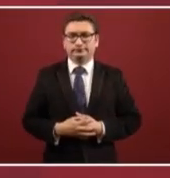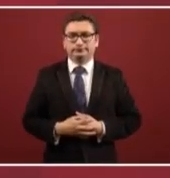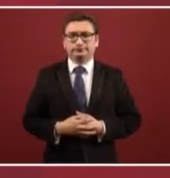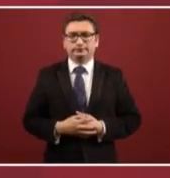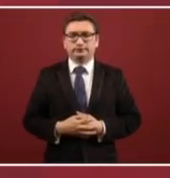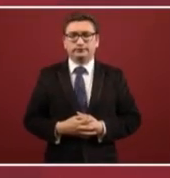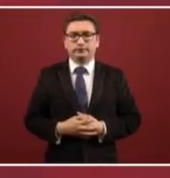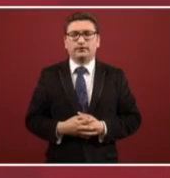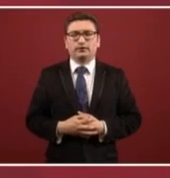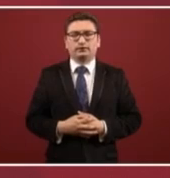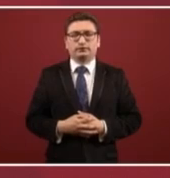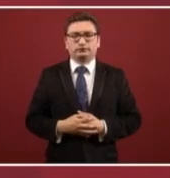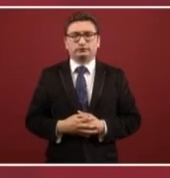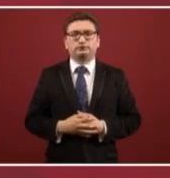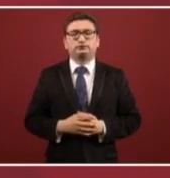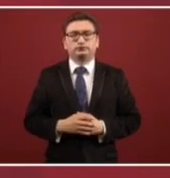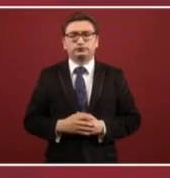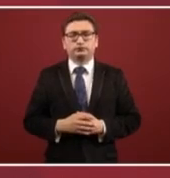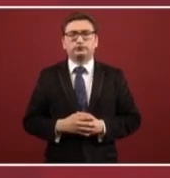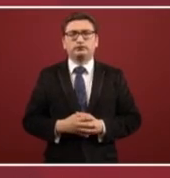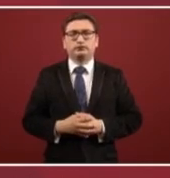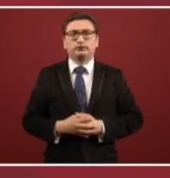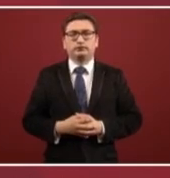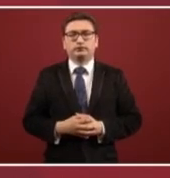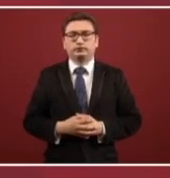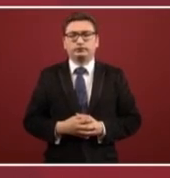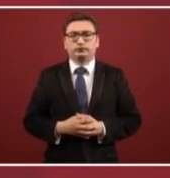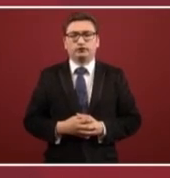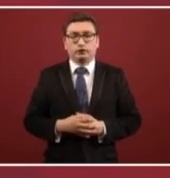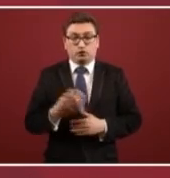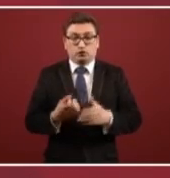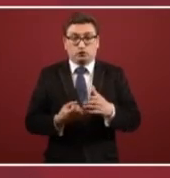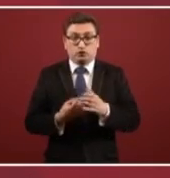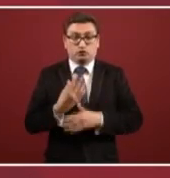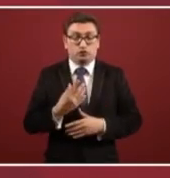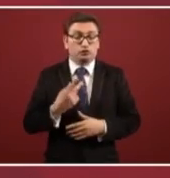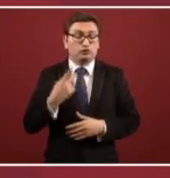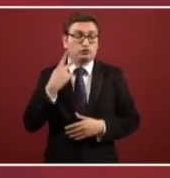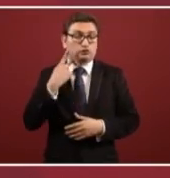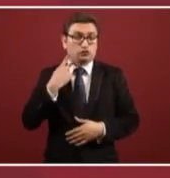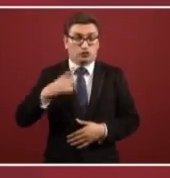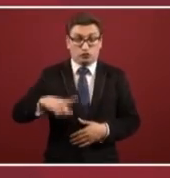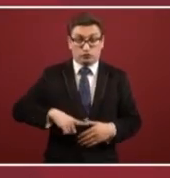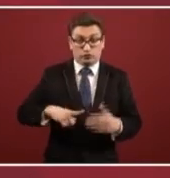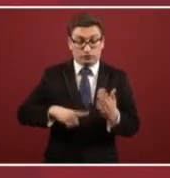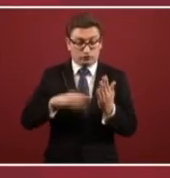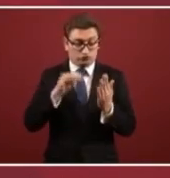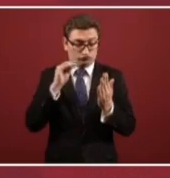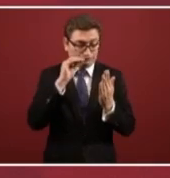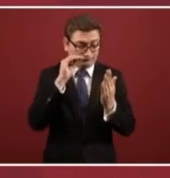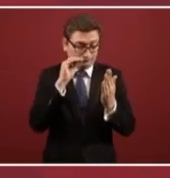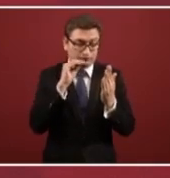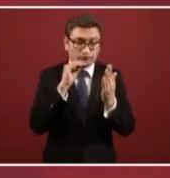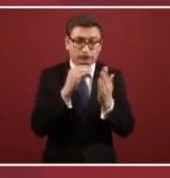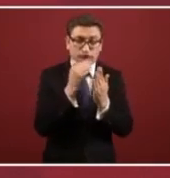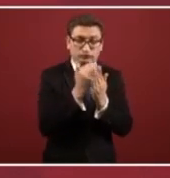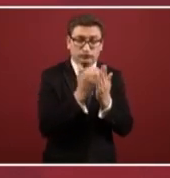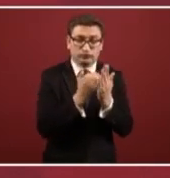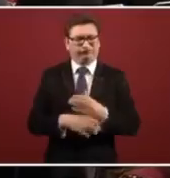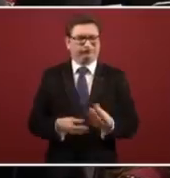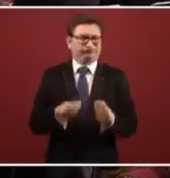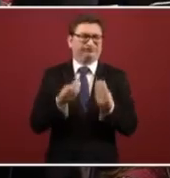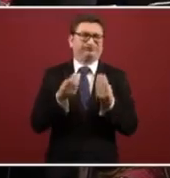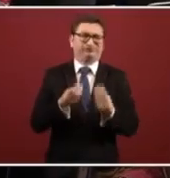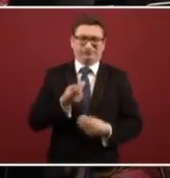Ya se sentaron las bases de la nueva política para el sector